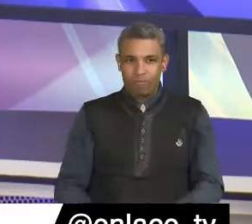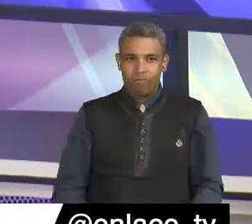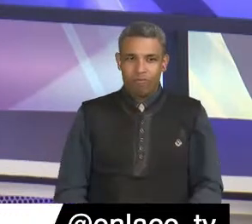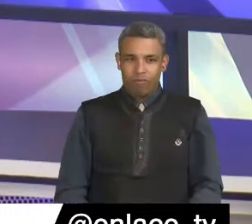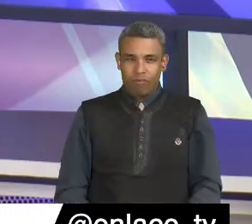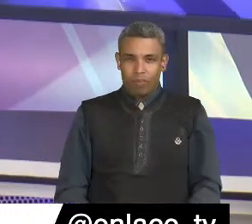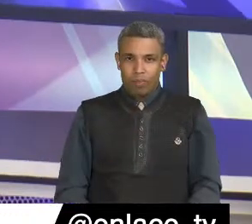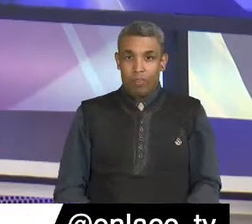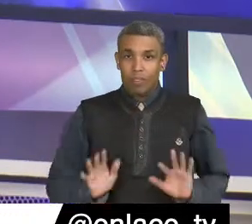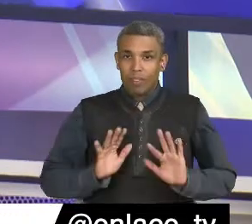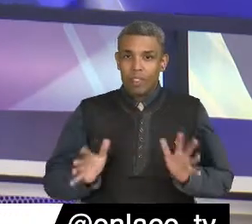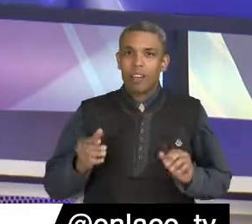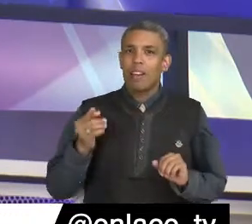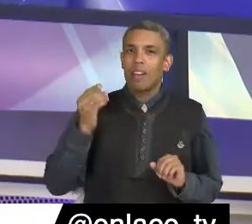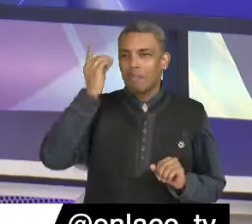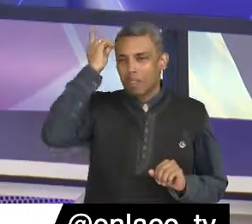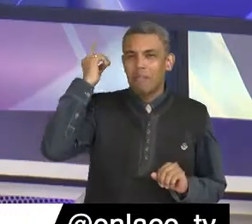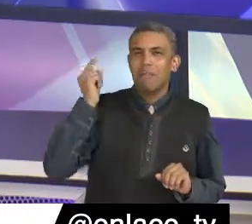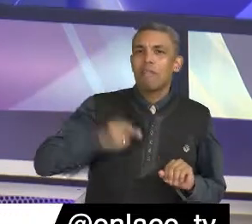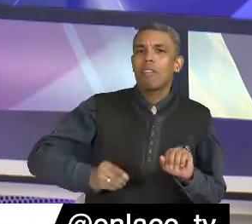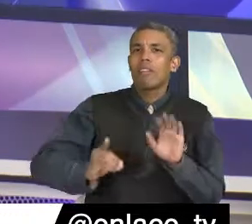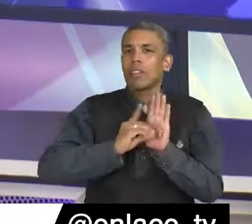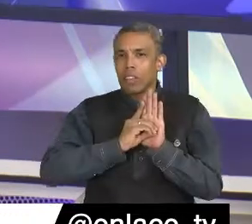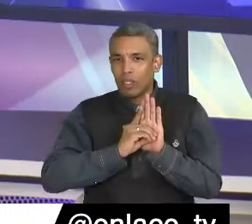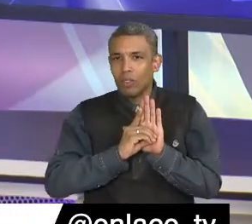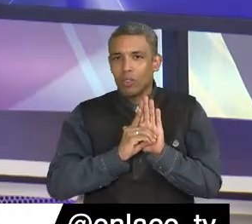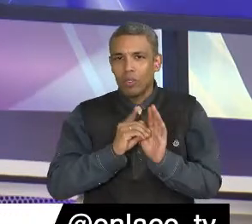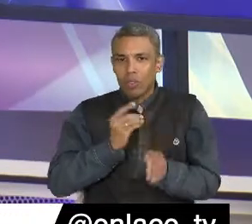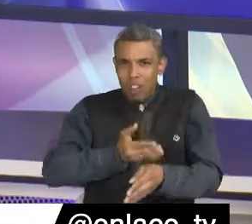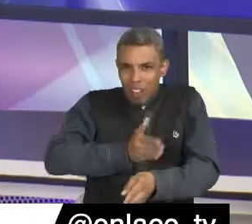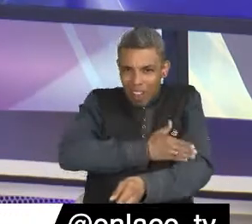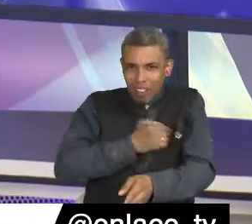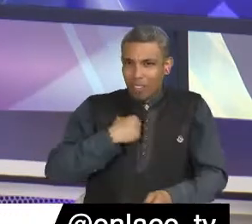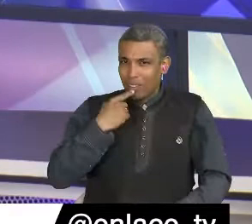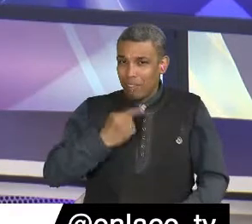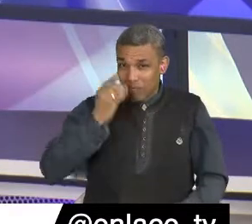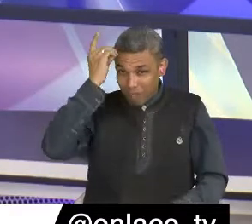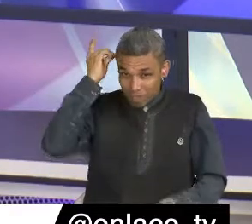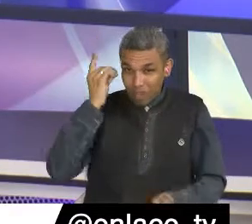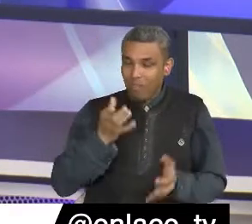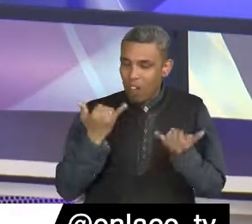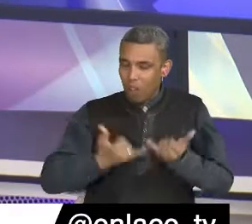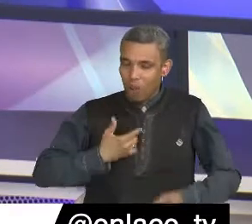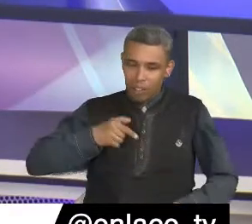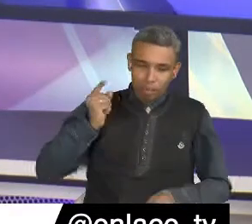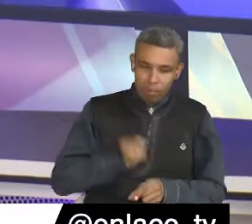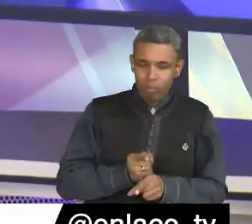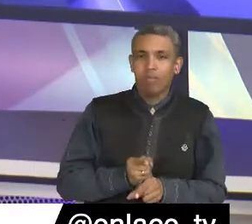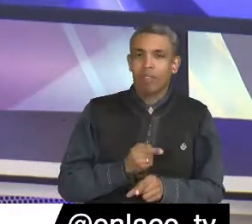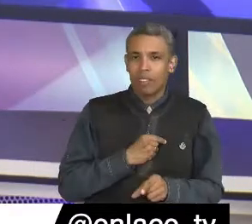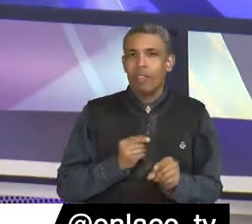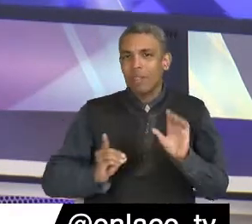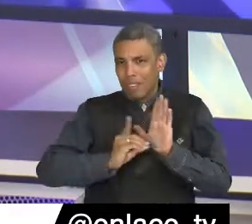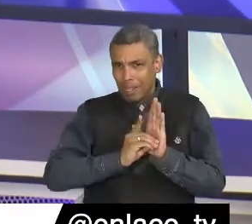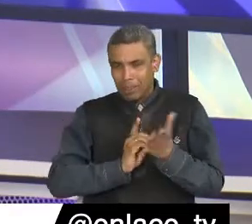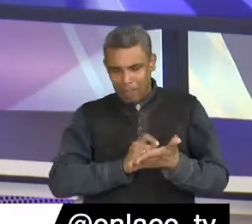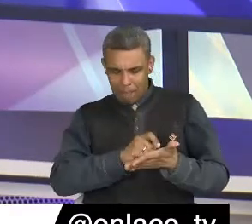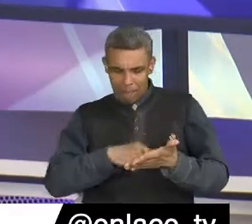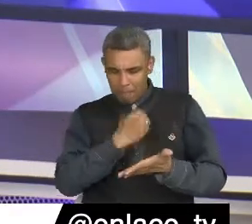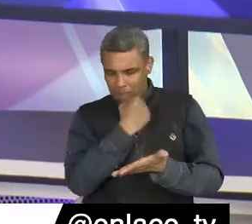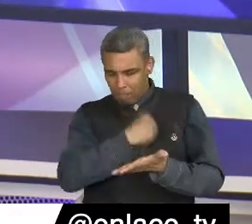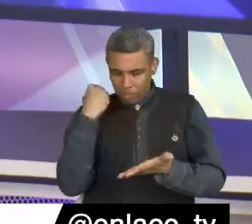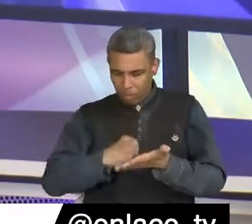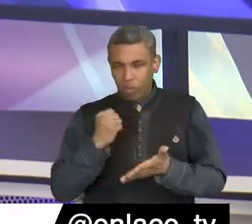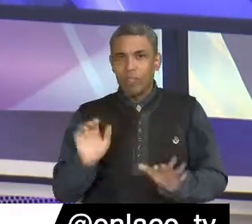Se expidió el decreto de emergencia sanitaria tal cual, como lo había anunciado días atrás el alcalde de Barranca Bermeja, Darío Echeverry.